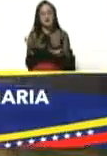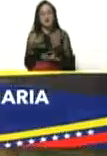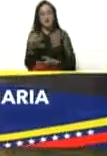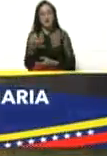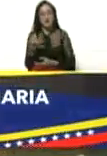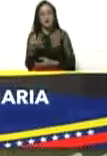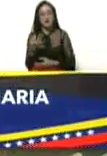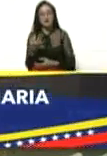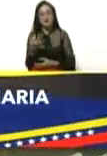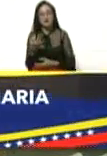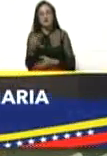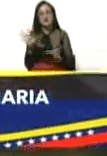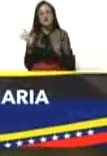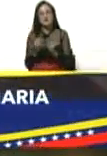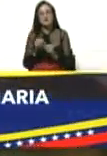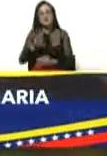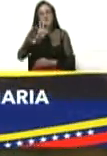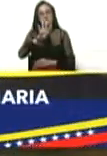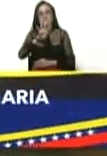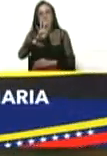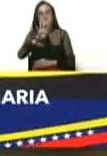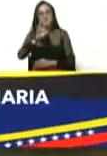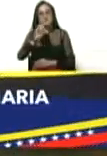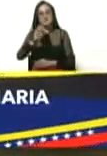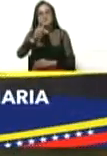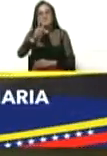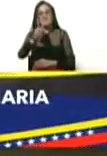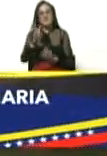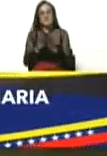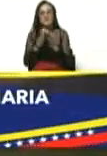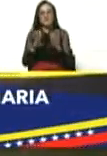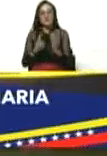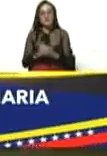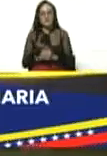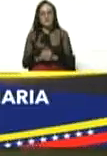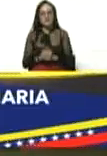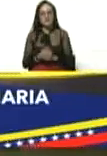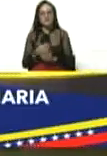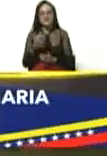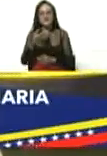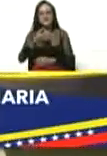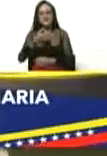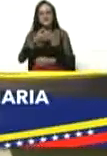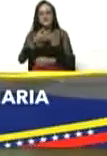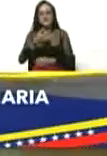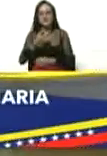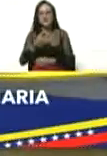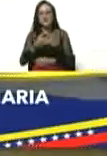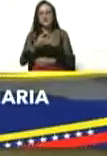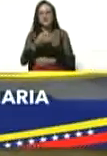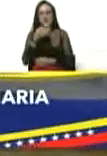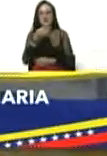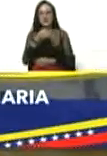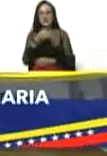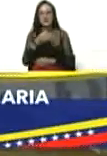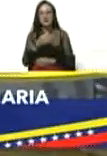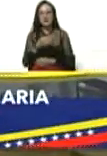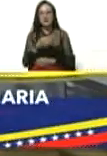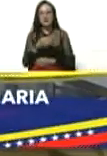que tiene un total de 402 estudiantes en su turno diurno, ¿ok? En su